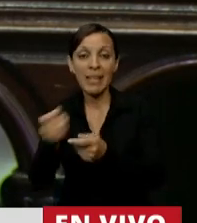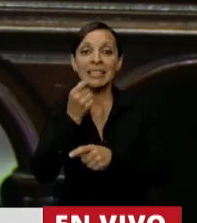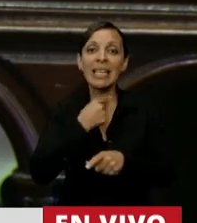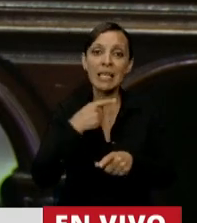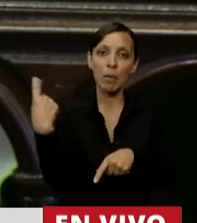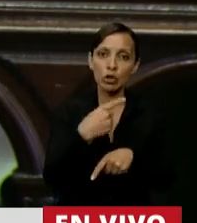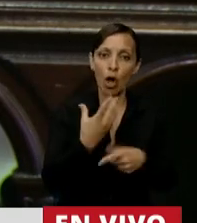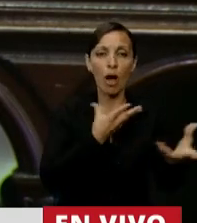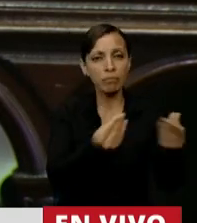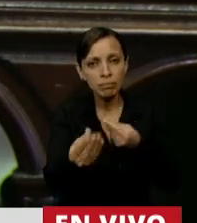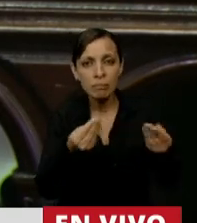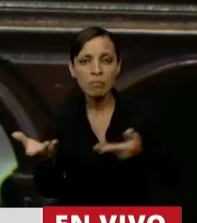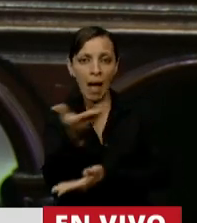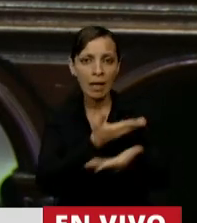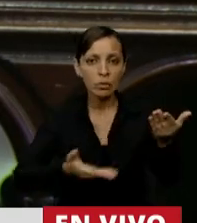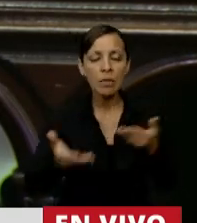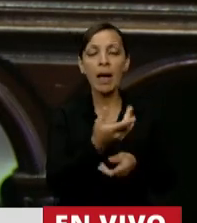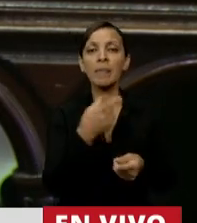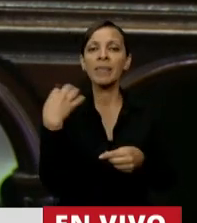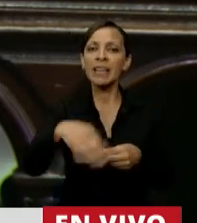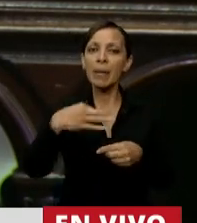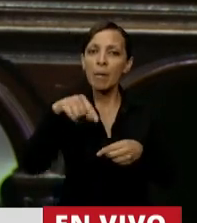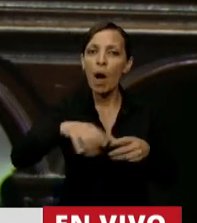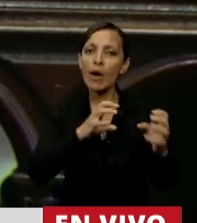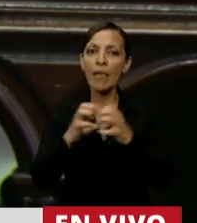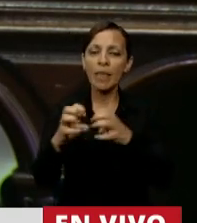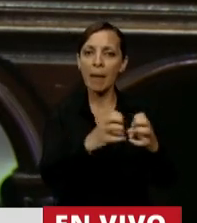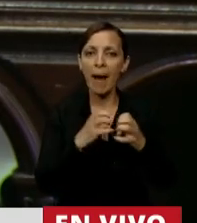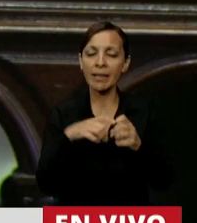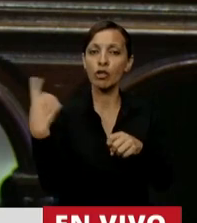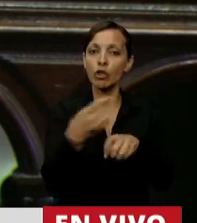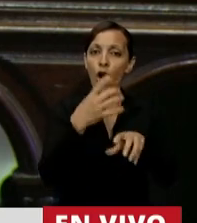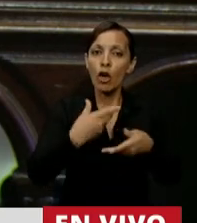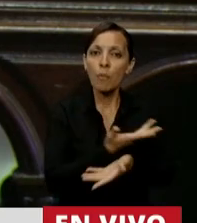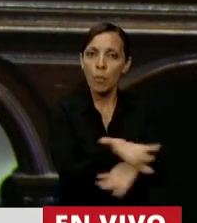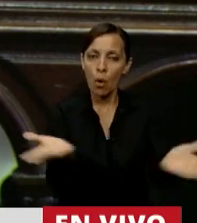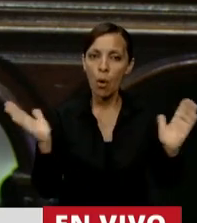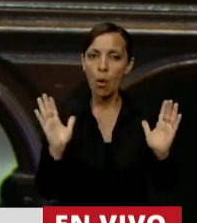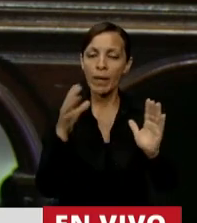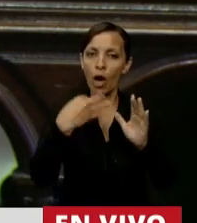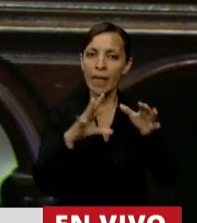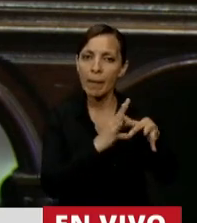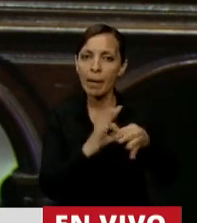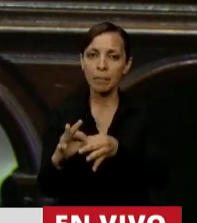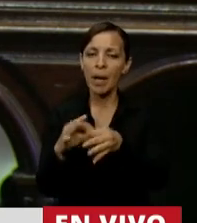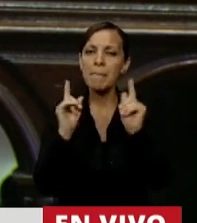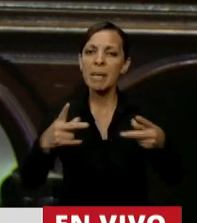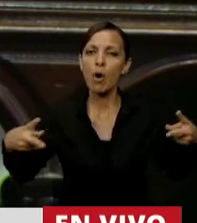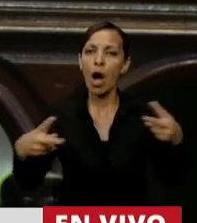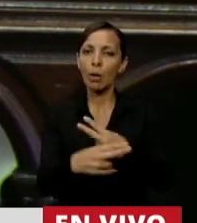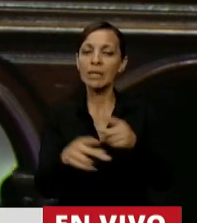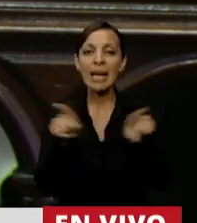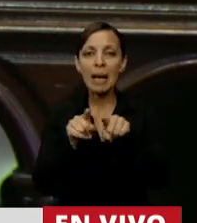ser solidarios, estaríamos debatiendo que todo el sector público se ajustara con la misma fórmula que le